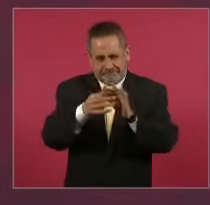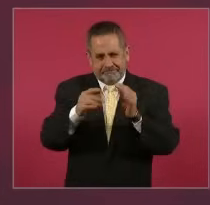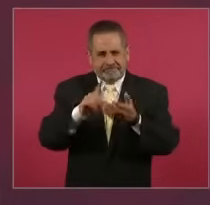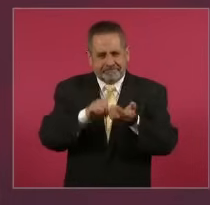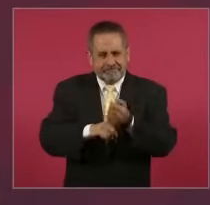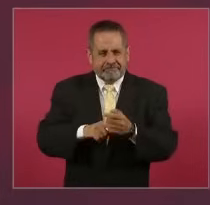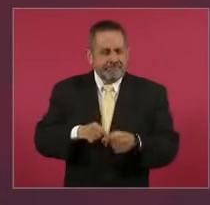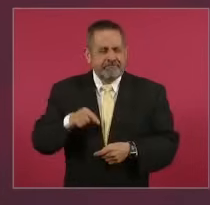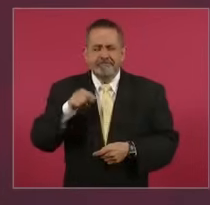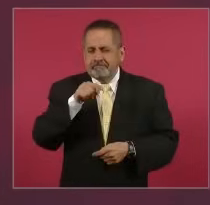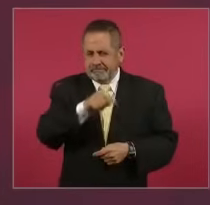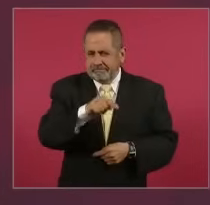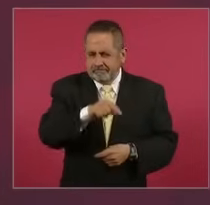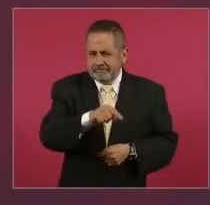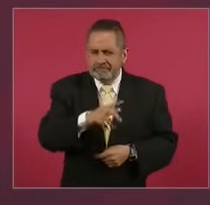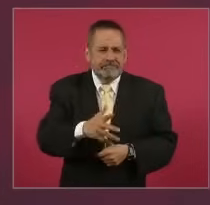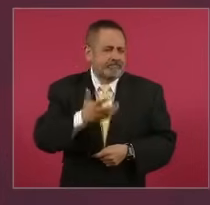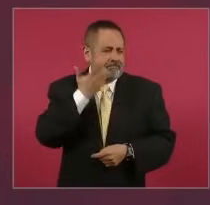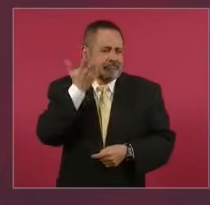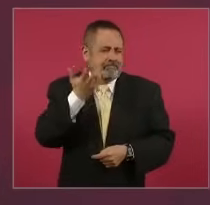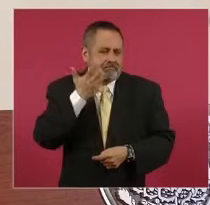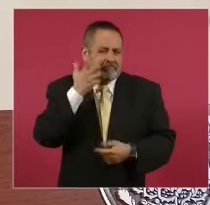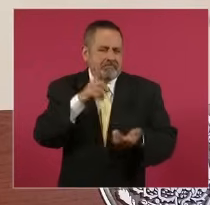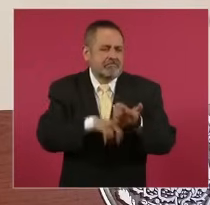una intención politiquera